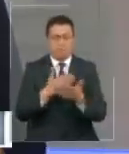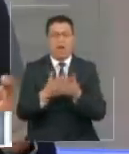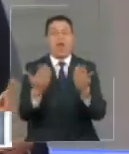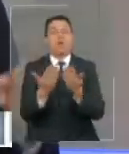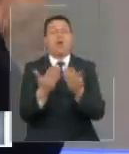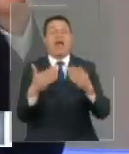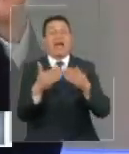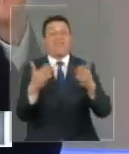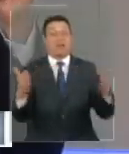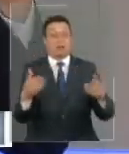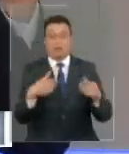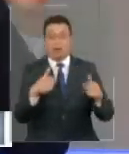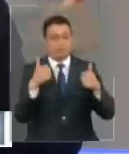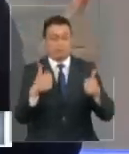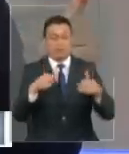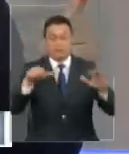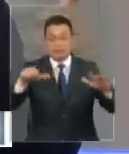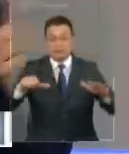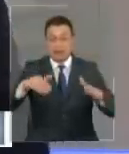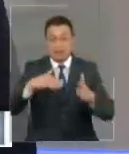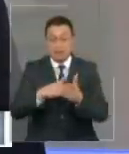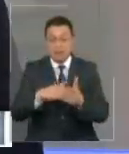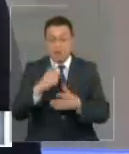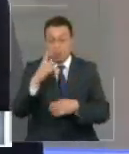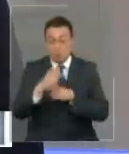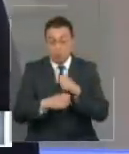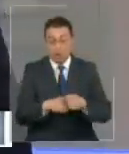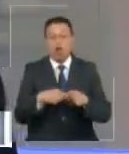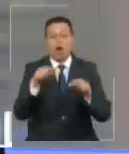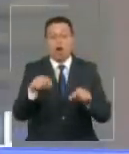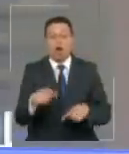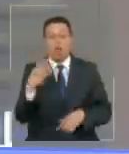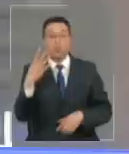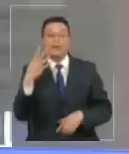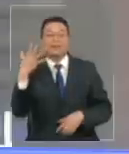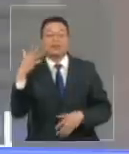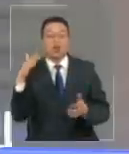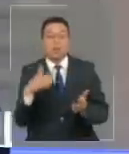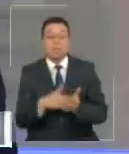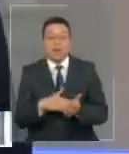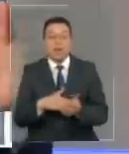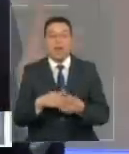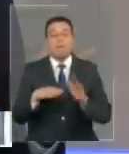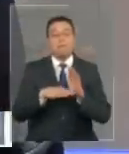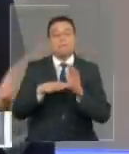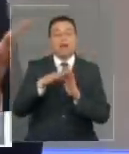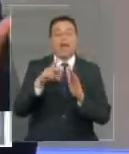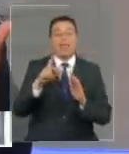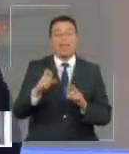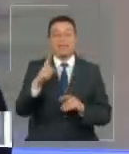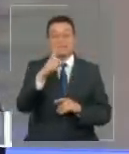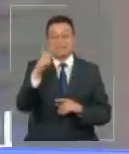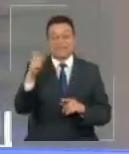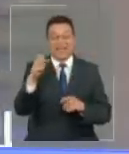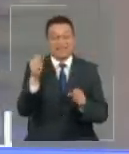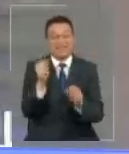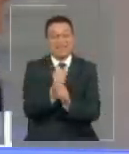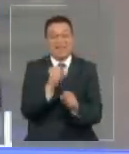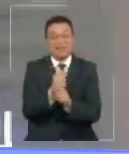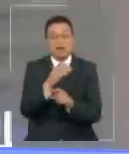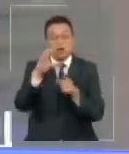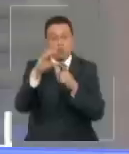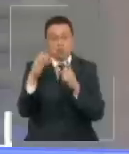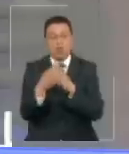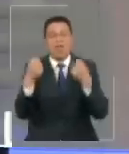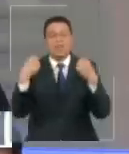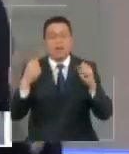Abierta. Partimos con 16.000 personas el primer año, hoy día son 45.000, hay más de 100 talleres de cultura, de deporte y recreación,